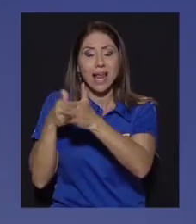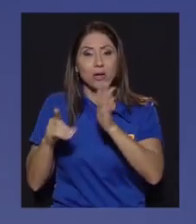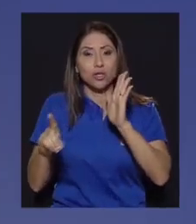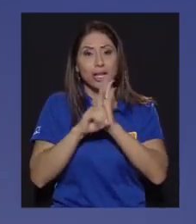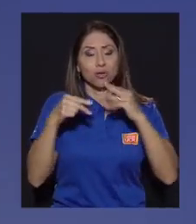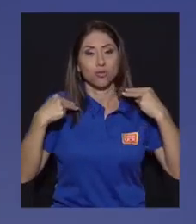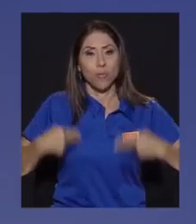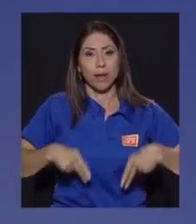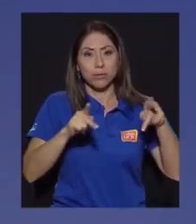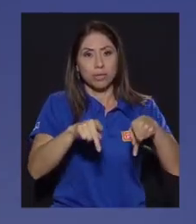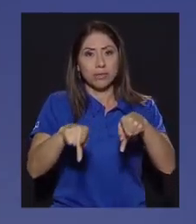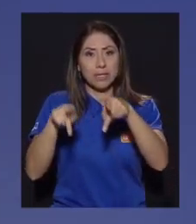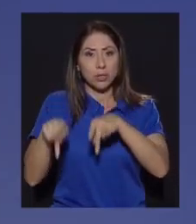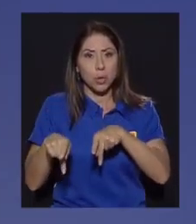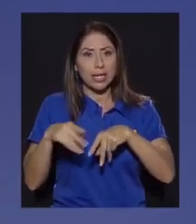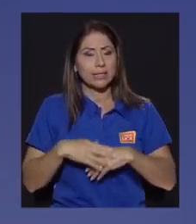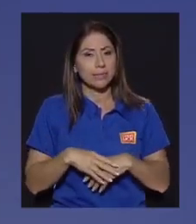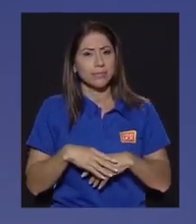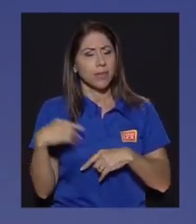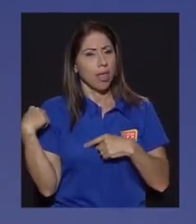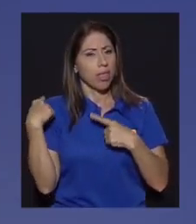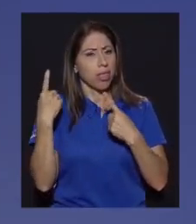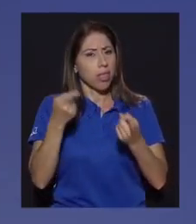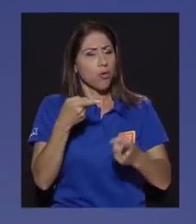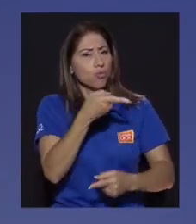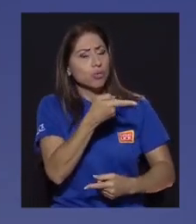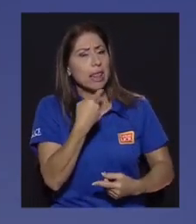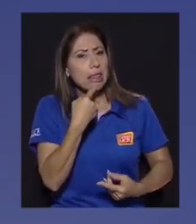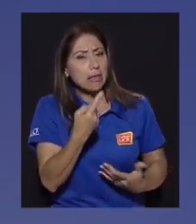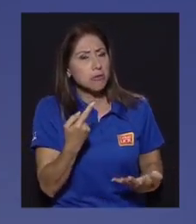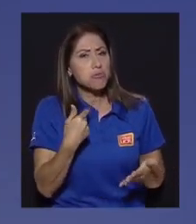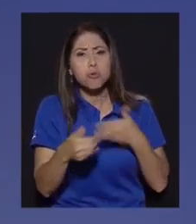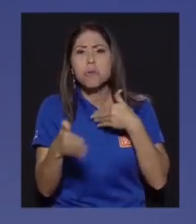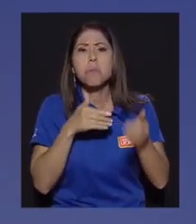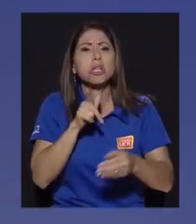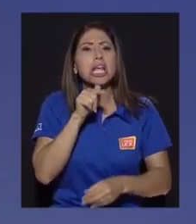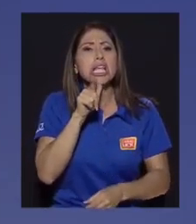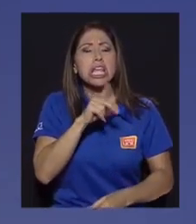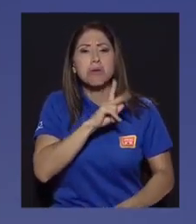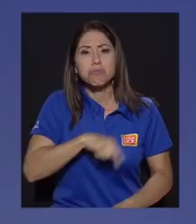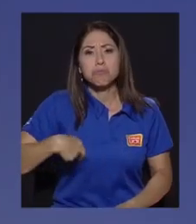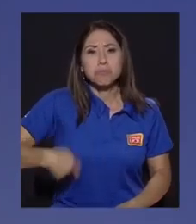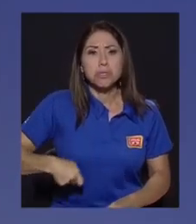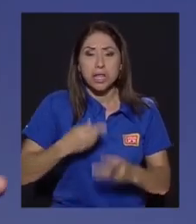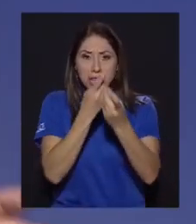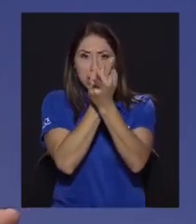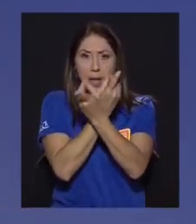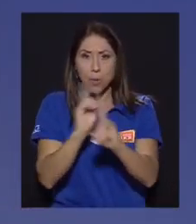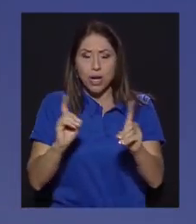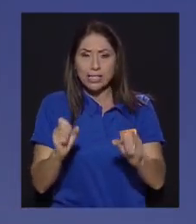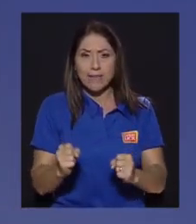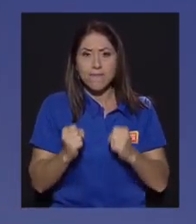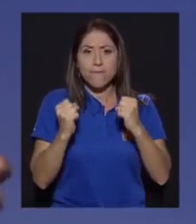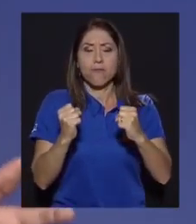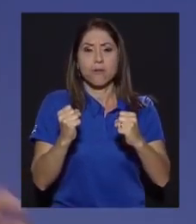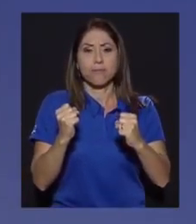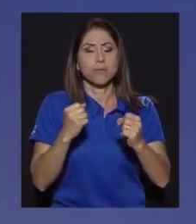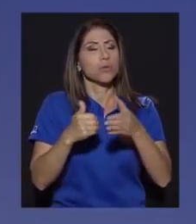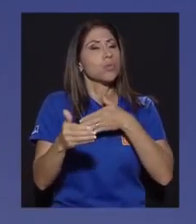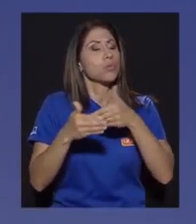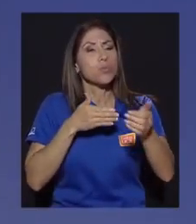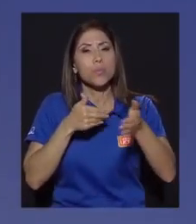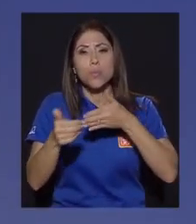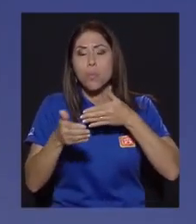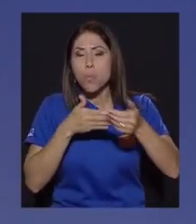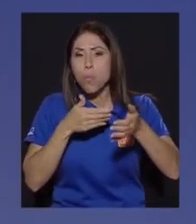en toda esta reflexión que hemos tenido básicamente este planteado que no importa quien llegue la democracia lo suficientemente sólida para que aunque sea